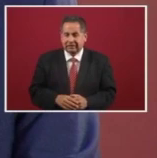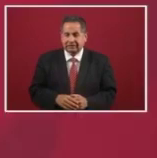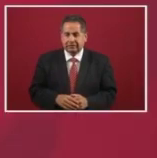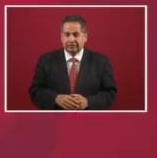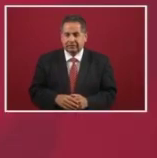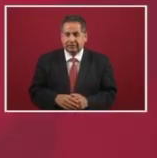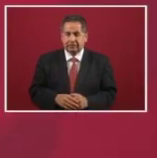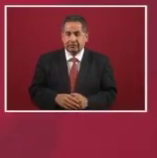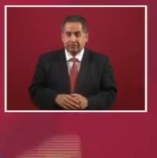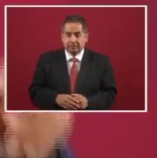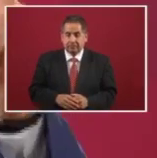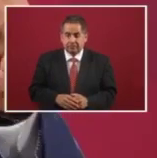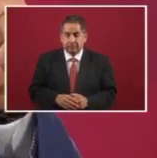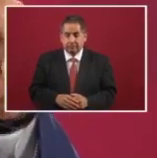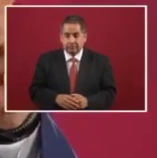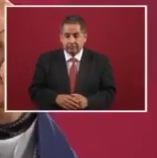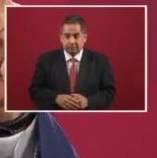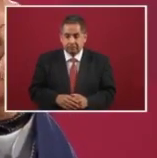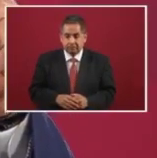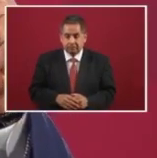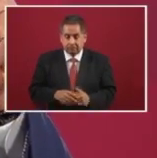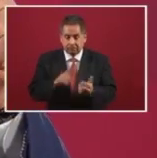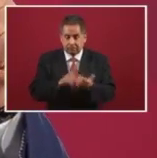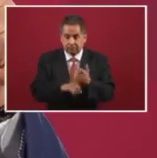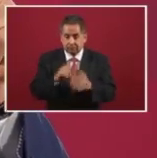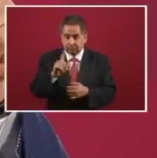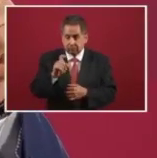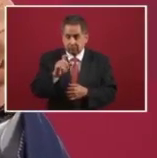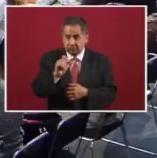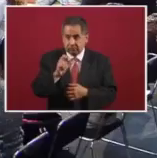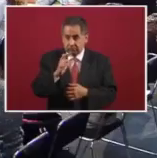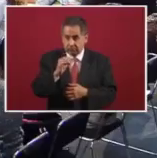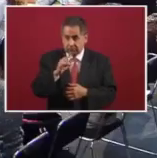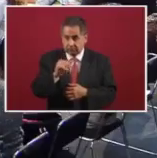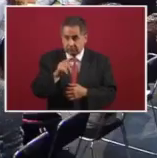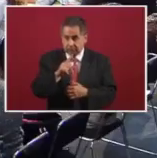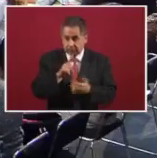Si viene con arsénico, la leche. El agua.